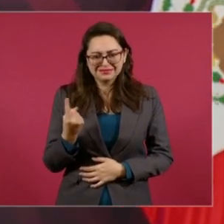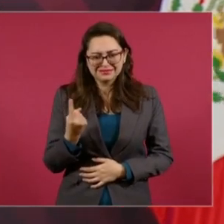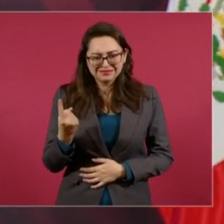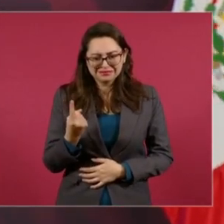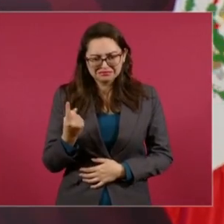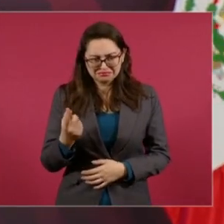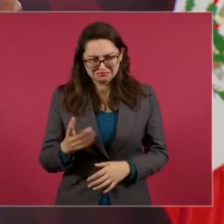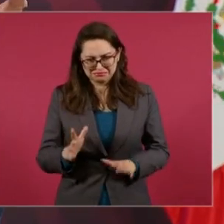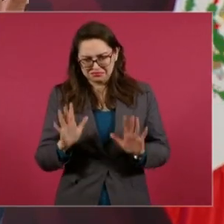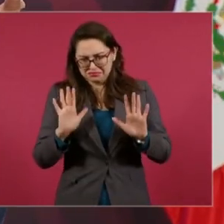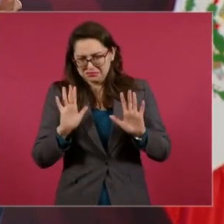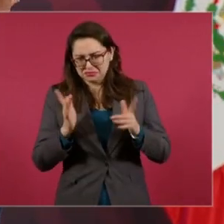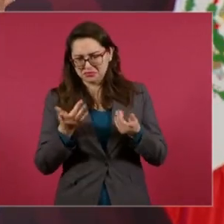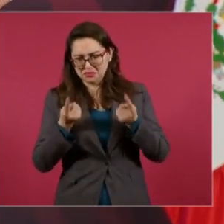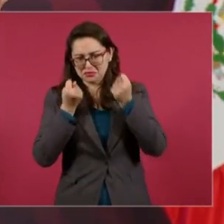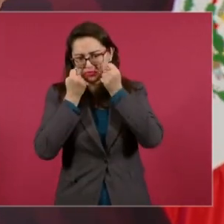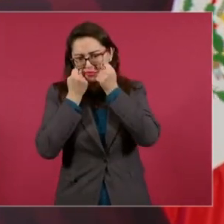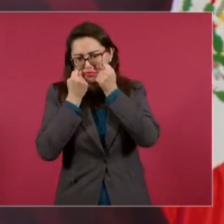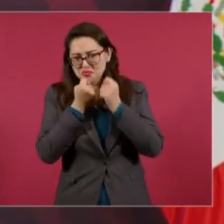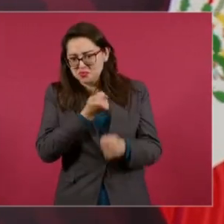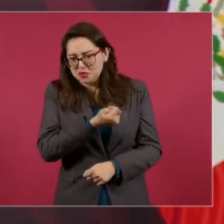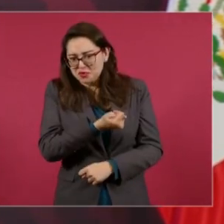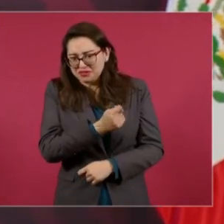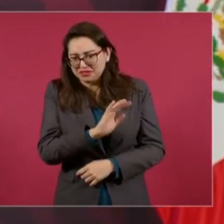¿Y a nosotros qué?